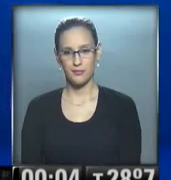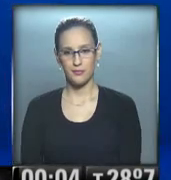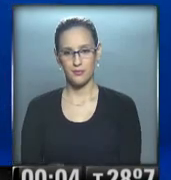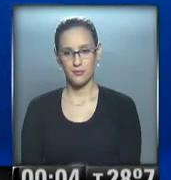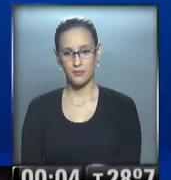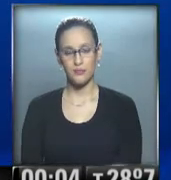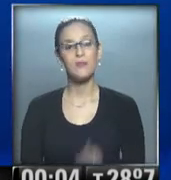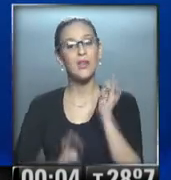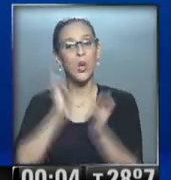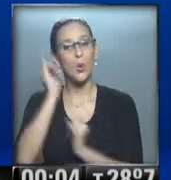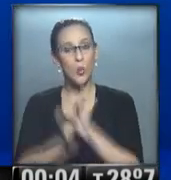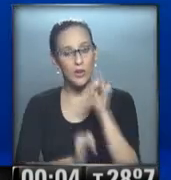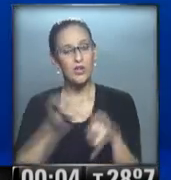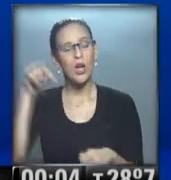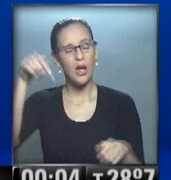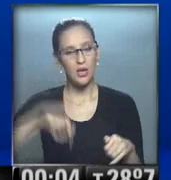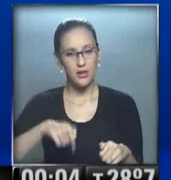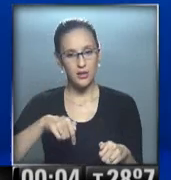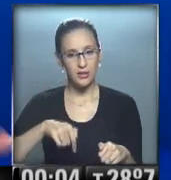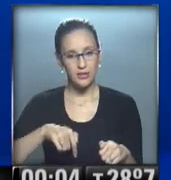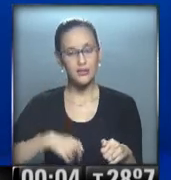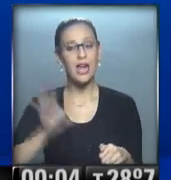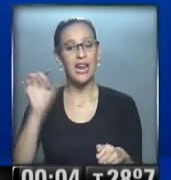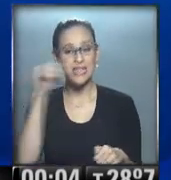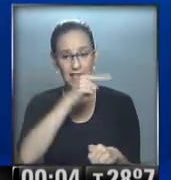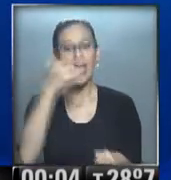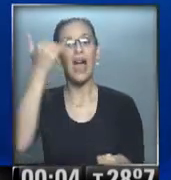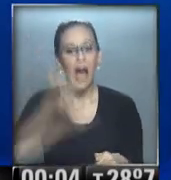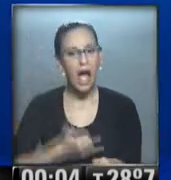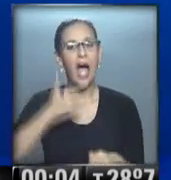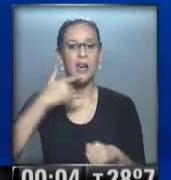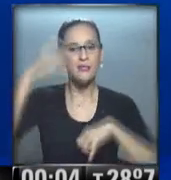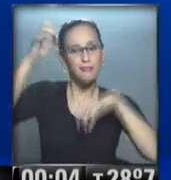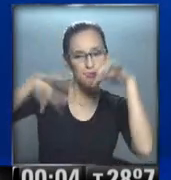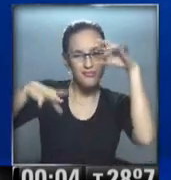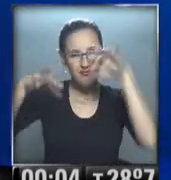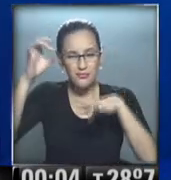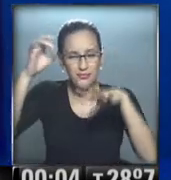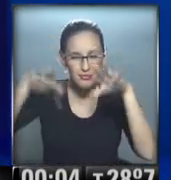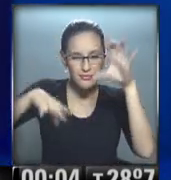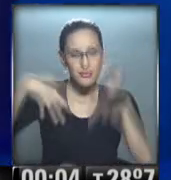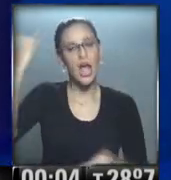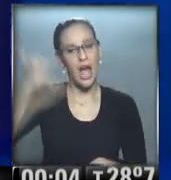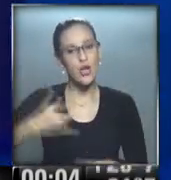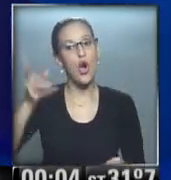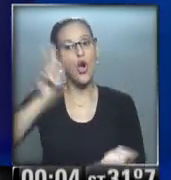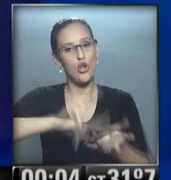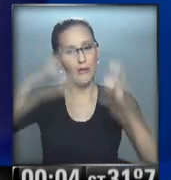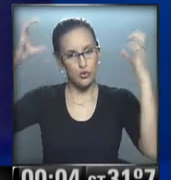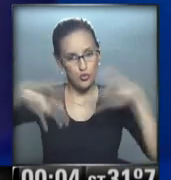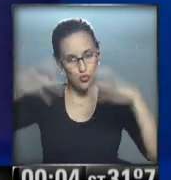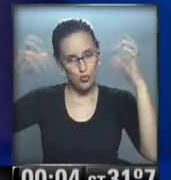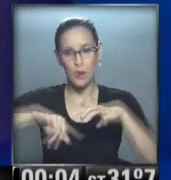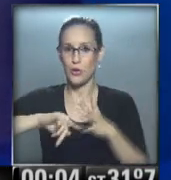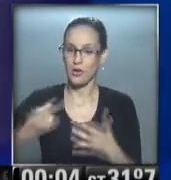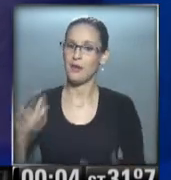Te cuento, Félix, sí, que ya acá en las inmediaciones del canal están cayendo las primeras gotas. La lluvia ha llegado otra vez aquí a la ciudad